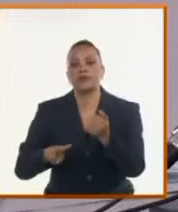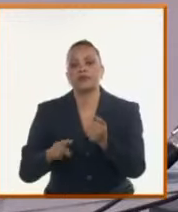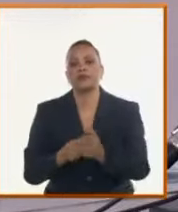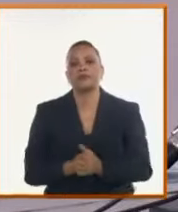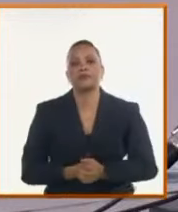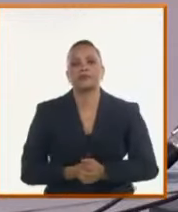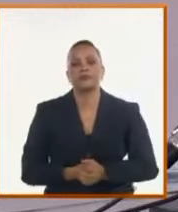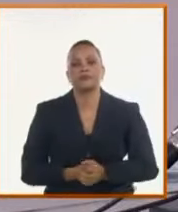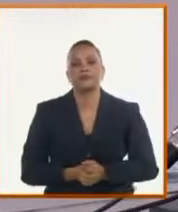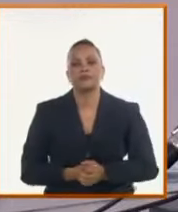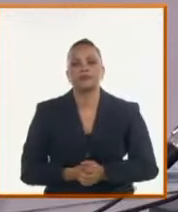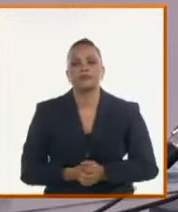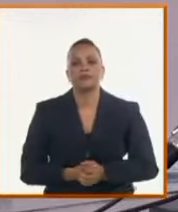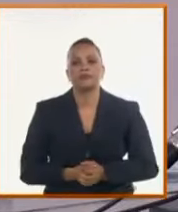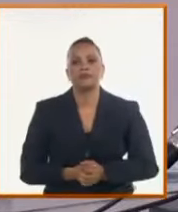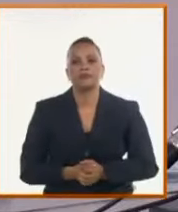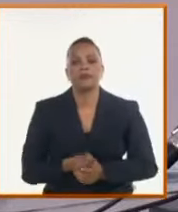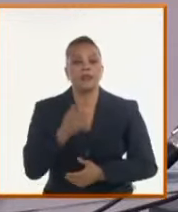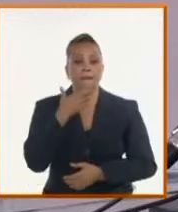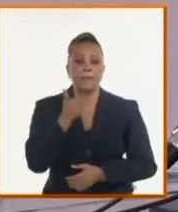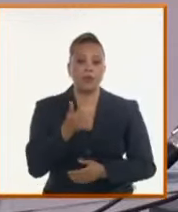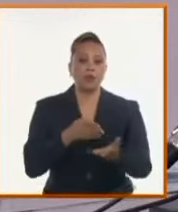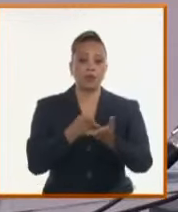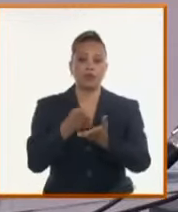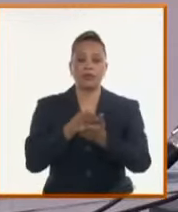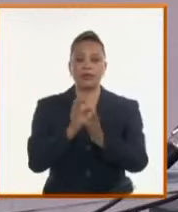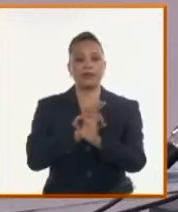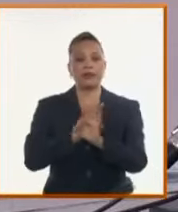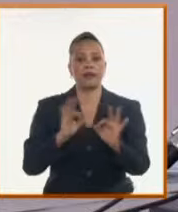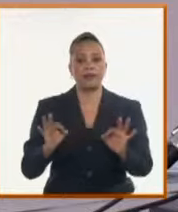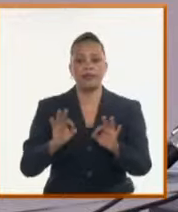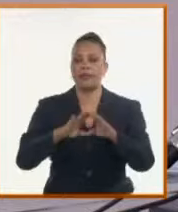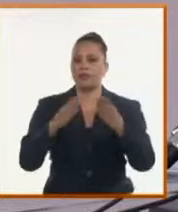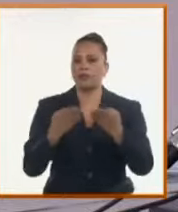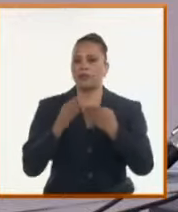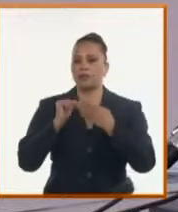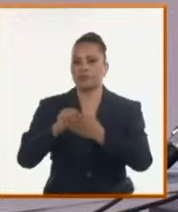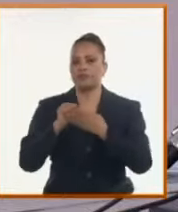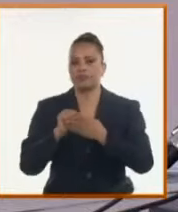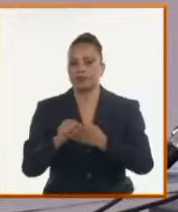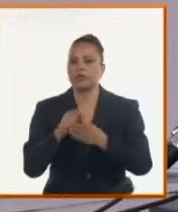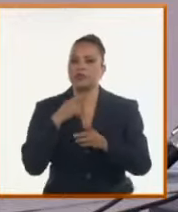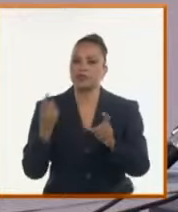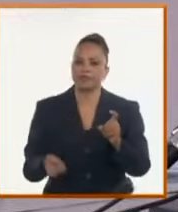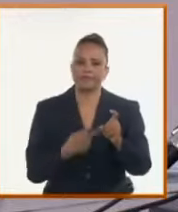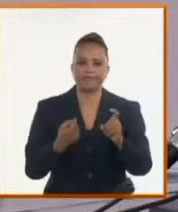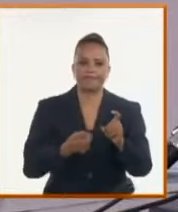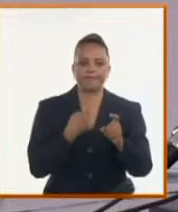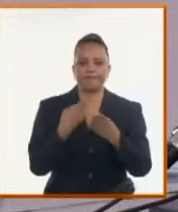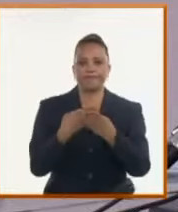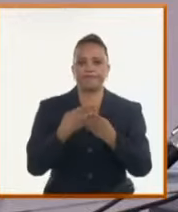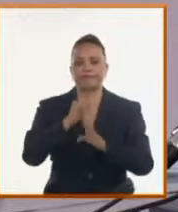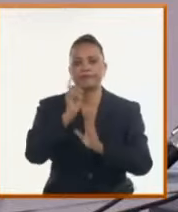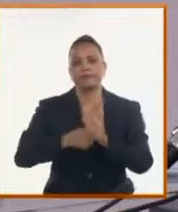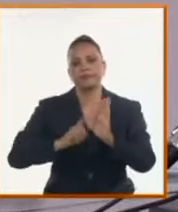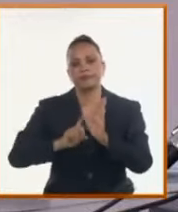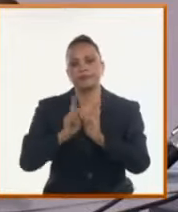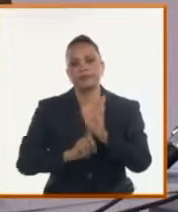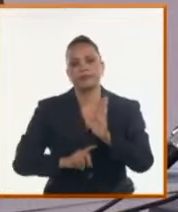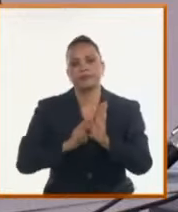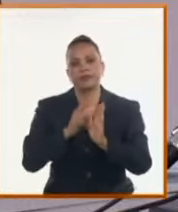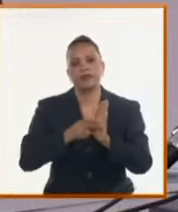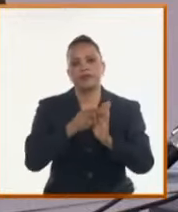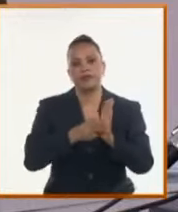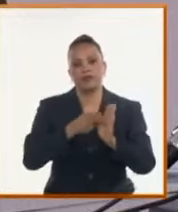el país y la mejora continua de la calidad de estos servicios es un desafío para la unión de ferrocarriles de Cuba de eso